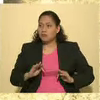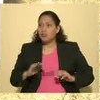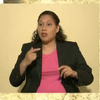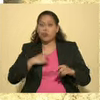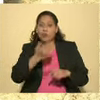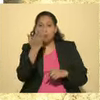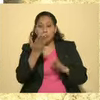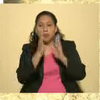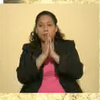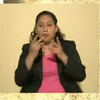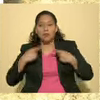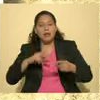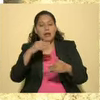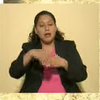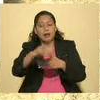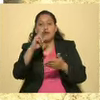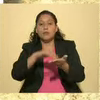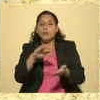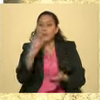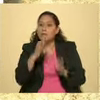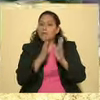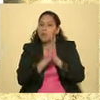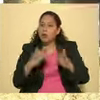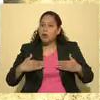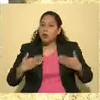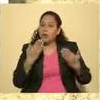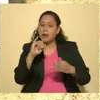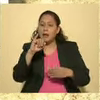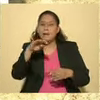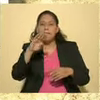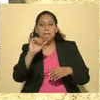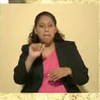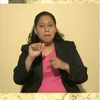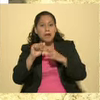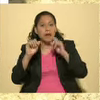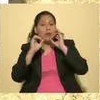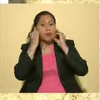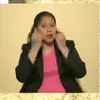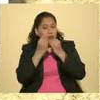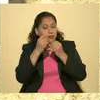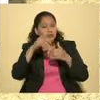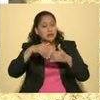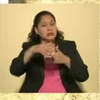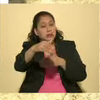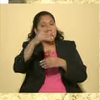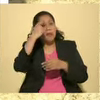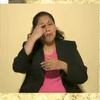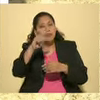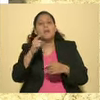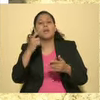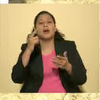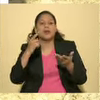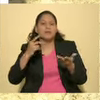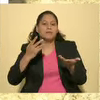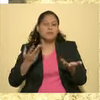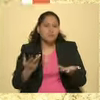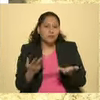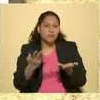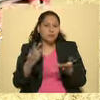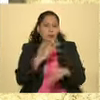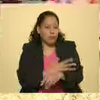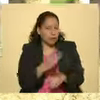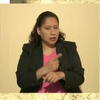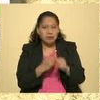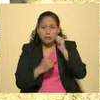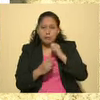a la sociedad para este 2014, sí, que sigan confiando en el INVEA. El INVEA es un organismo encaminado absoluta y definitivamente a ser